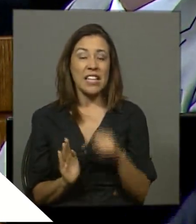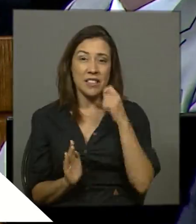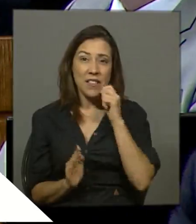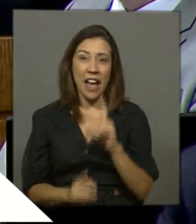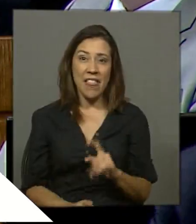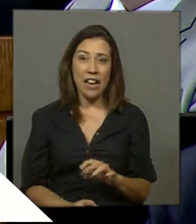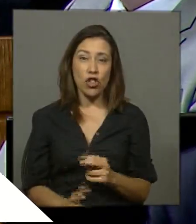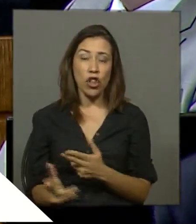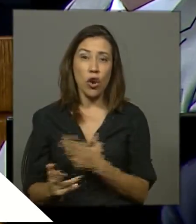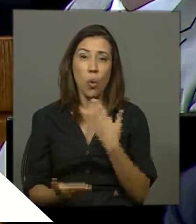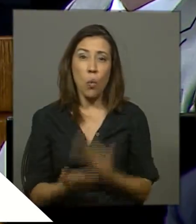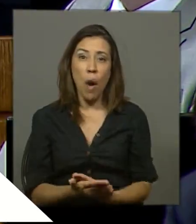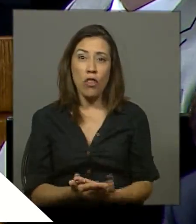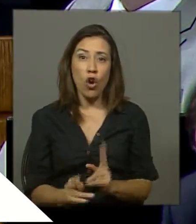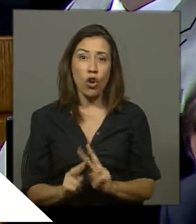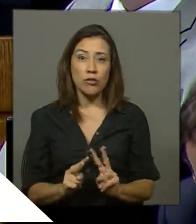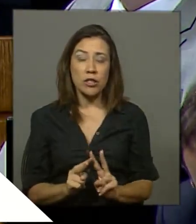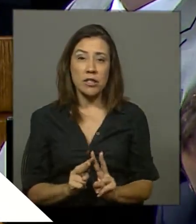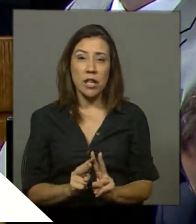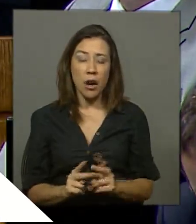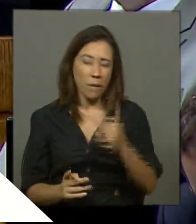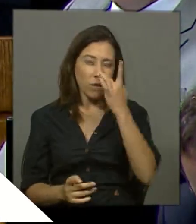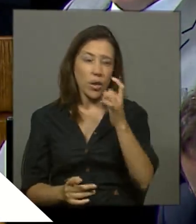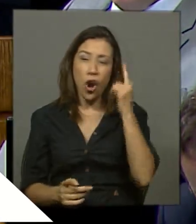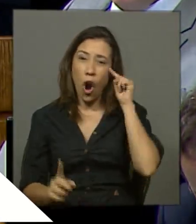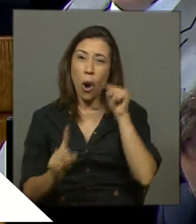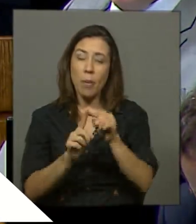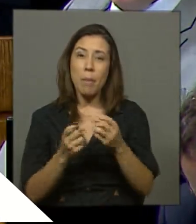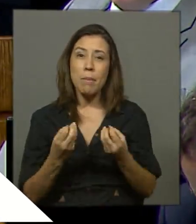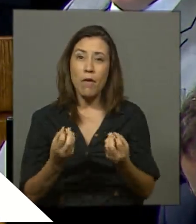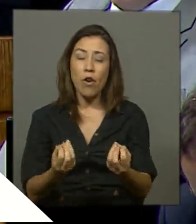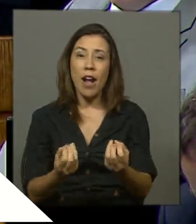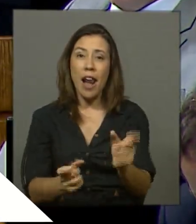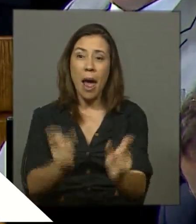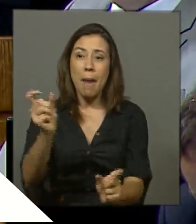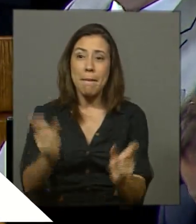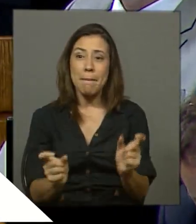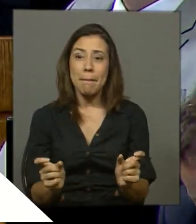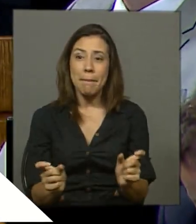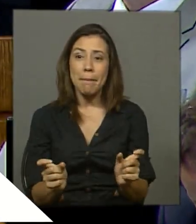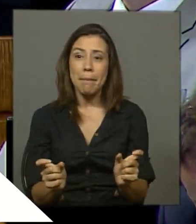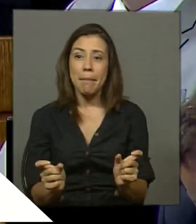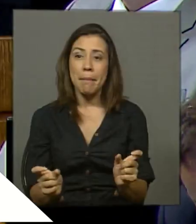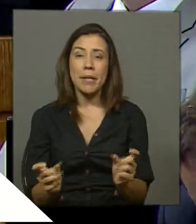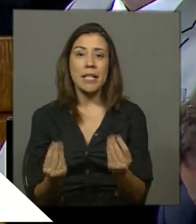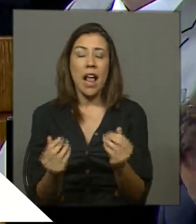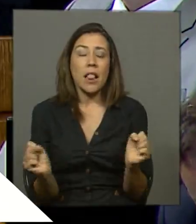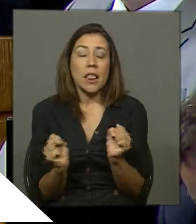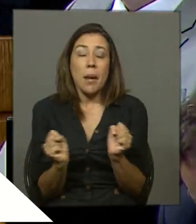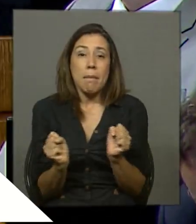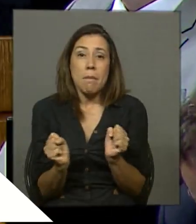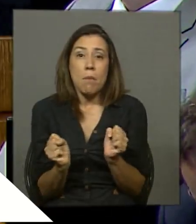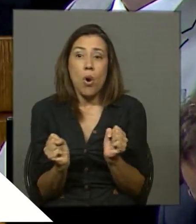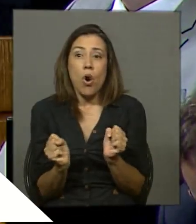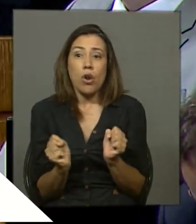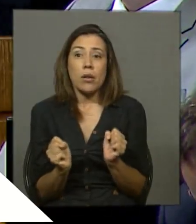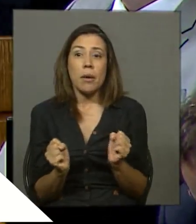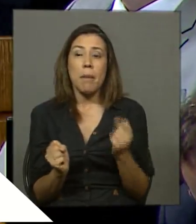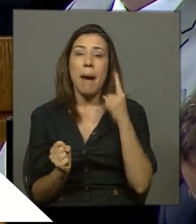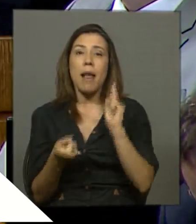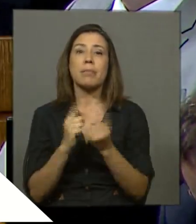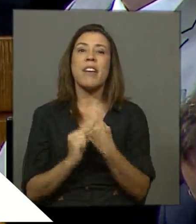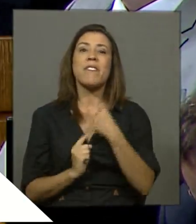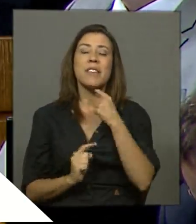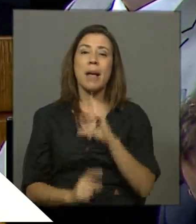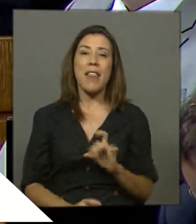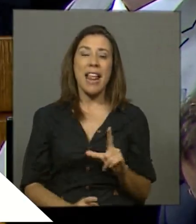delitos terroristas cuando se Cometa con la finalidad de producir en la población en parte de ella temor justificado a ser víctima